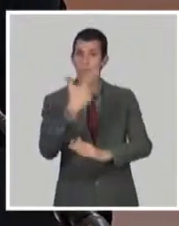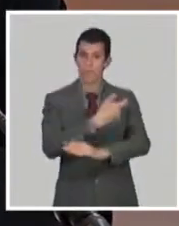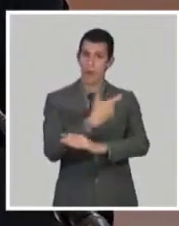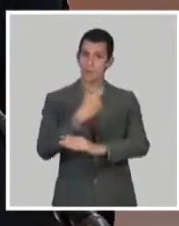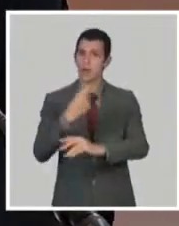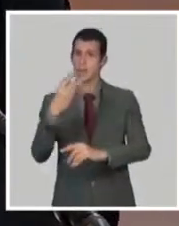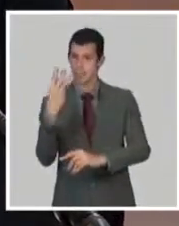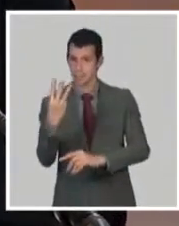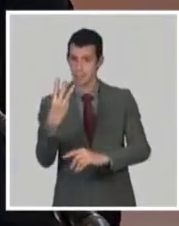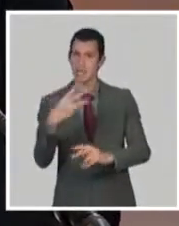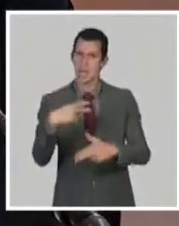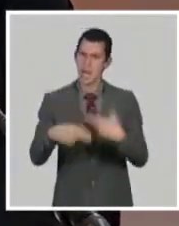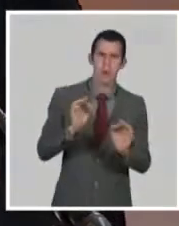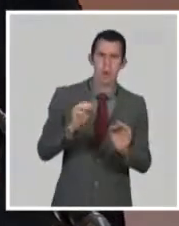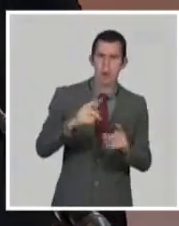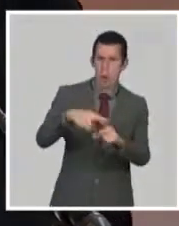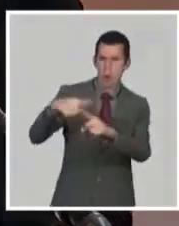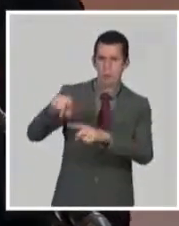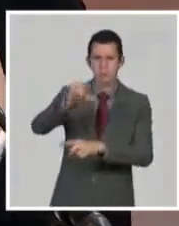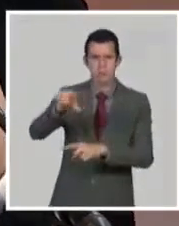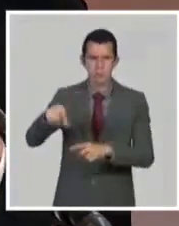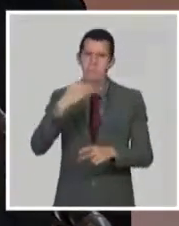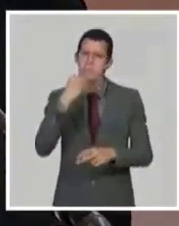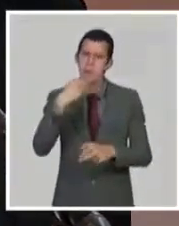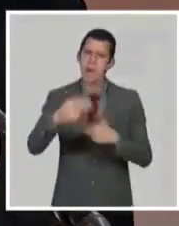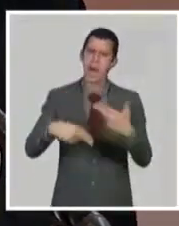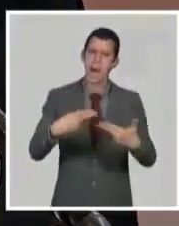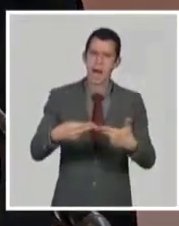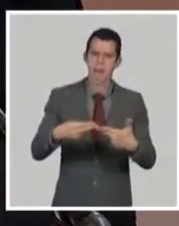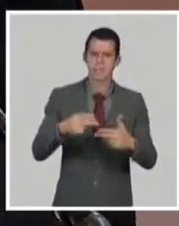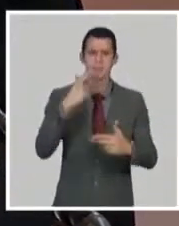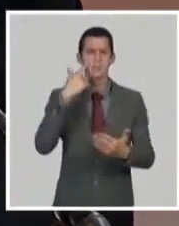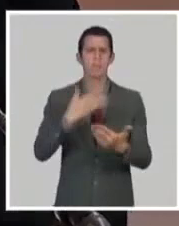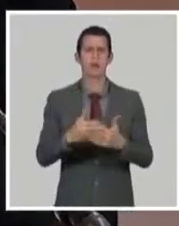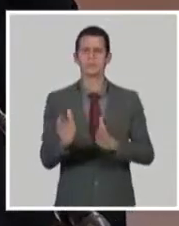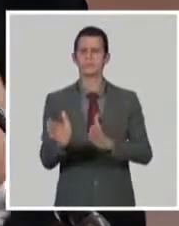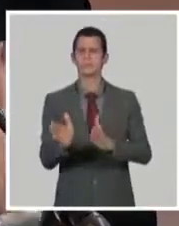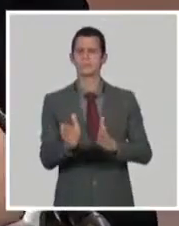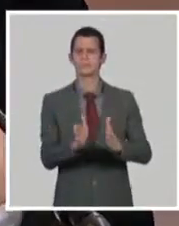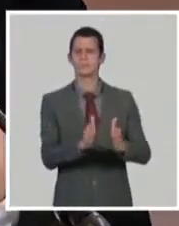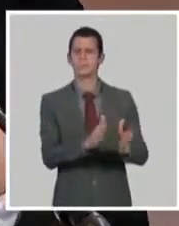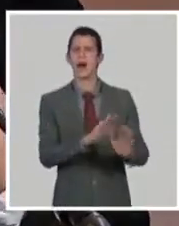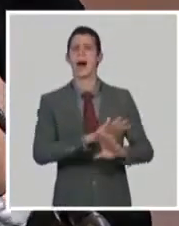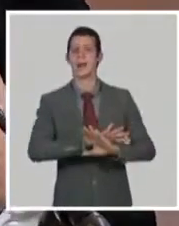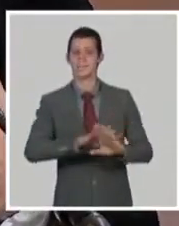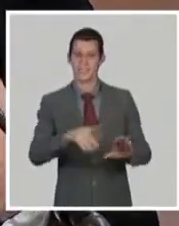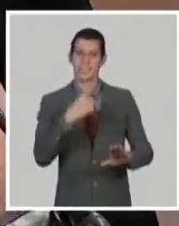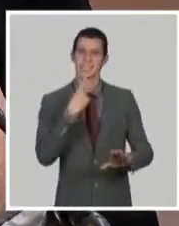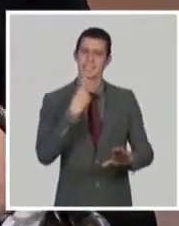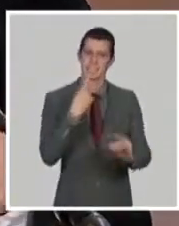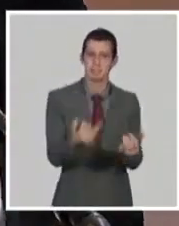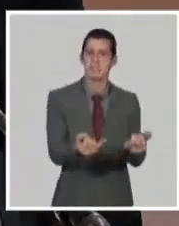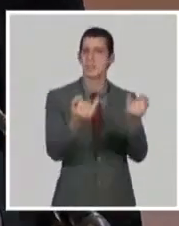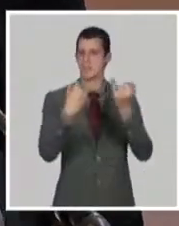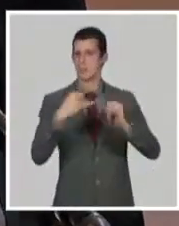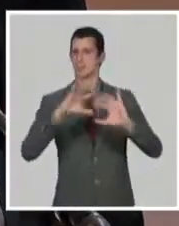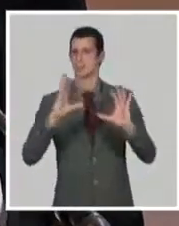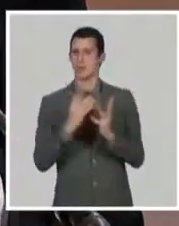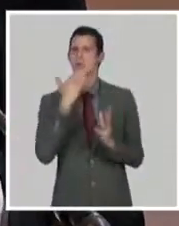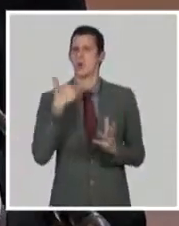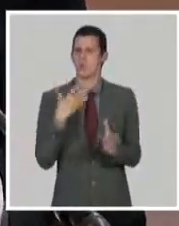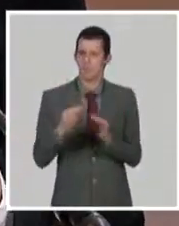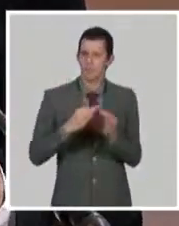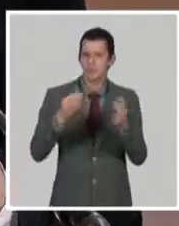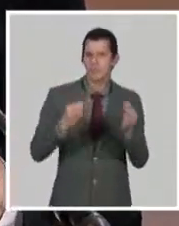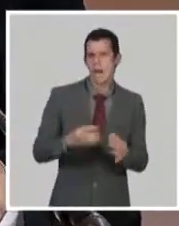esquemas. Incluso el esquema de qué ha pasado con 2 dosis nada más, que es una información que la vamos a obtener ahora cuando se evalúen